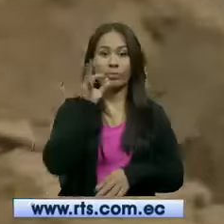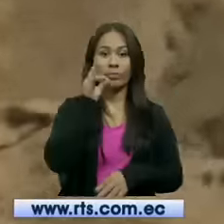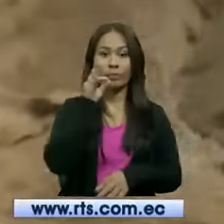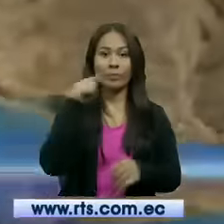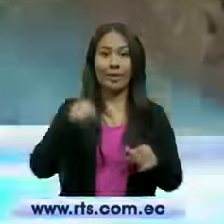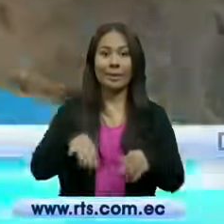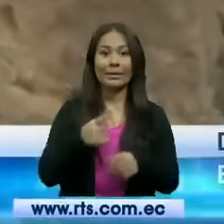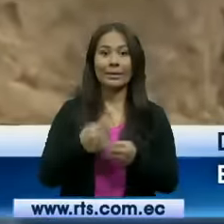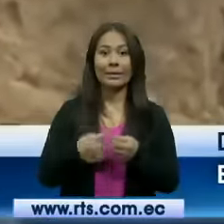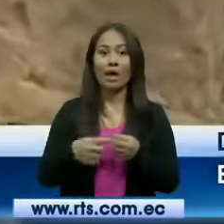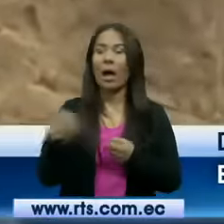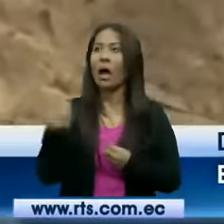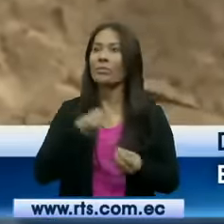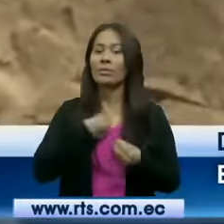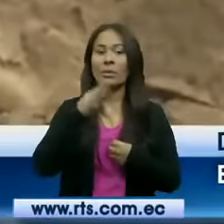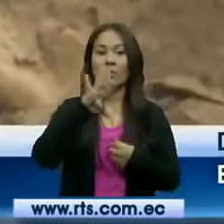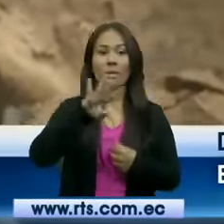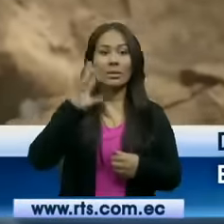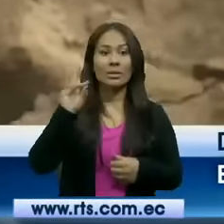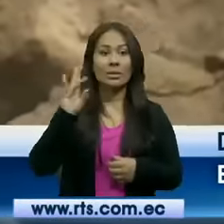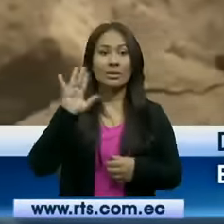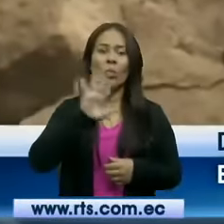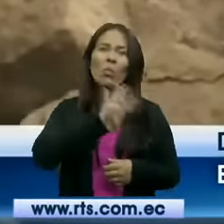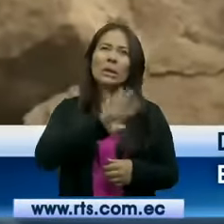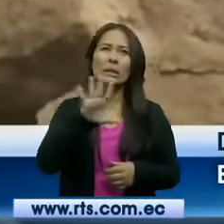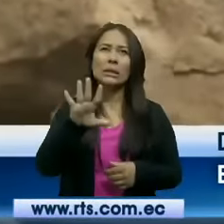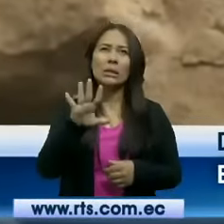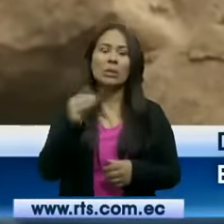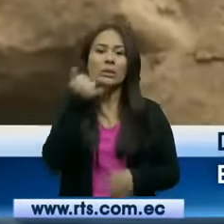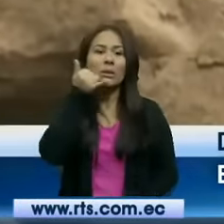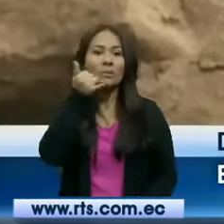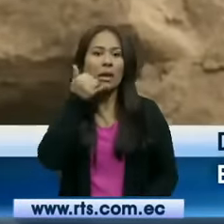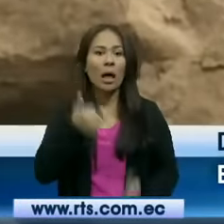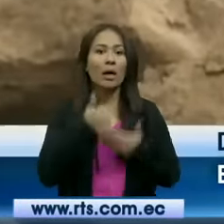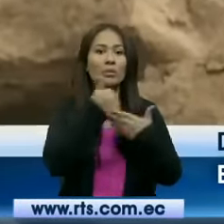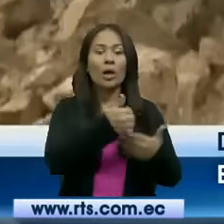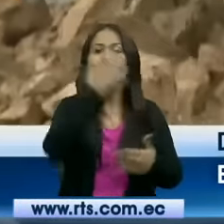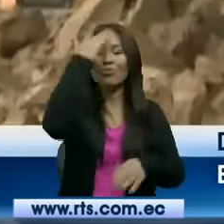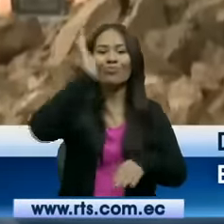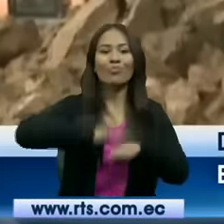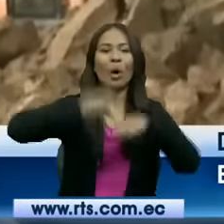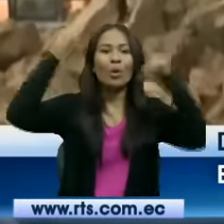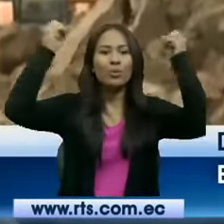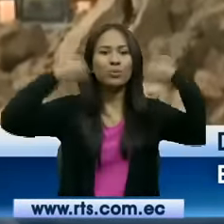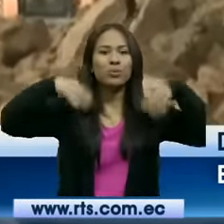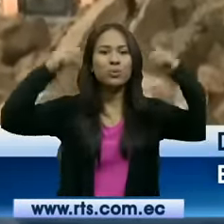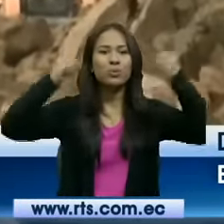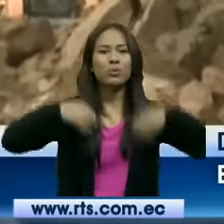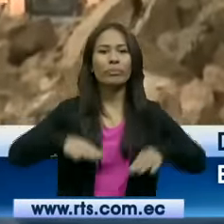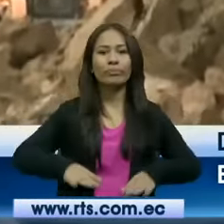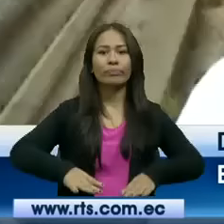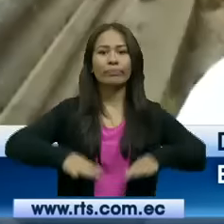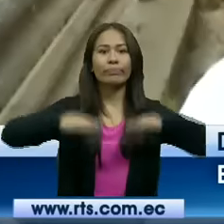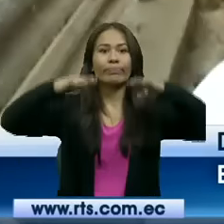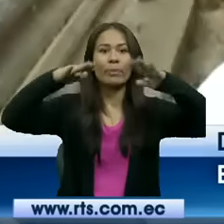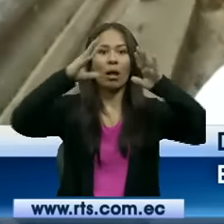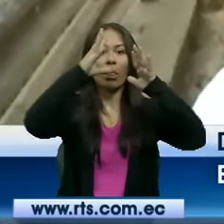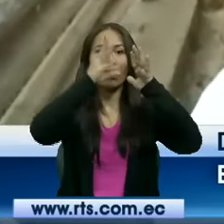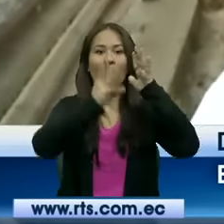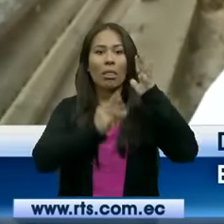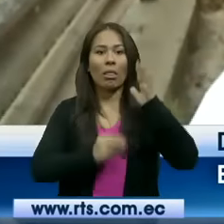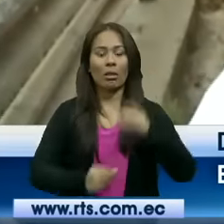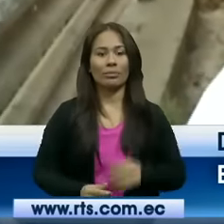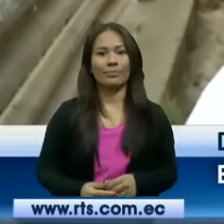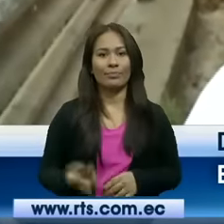Quito, se han registrado 45 llamadas de auxilio producidas por la lluvia y el derrumbe es una de ellas. Hemos